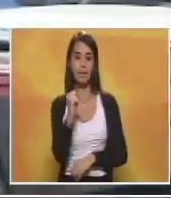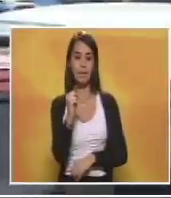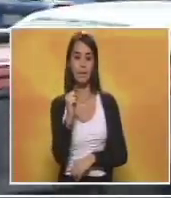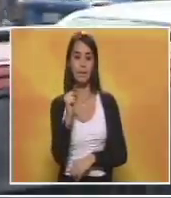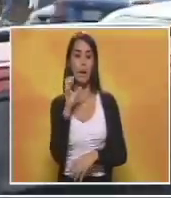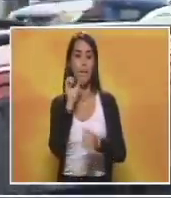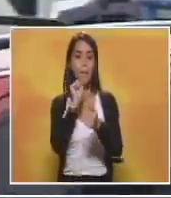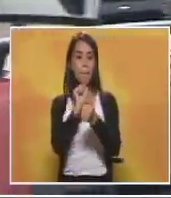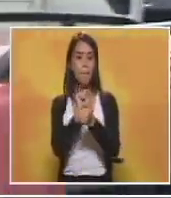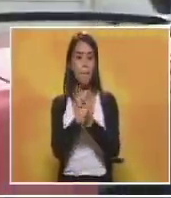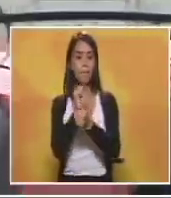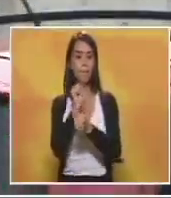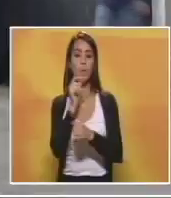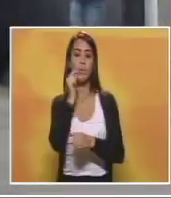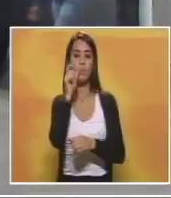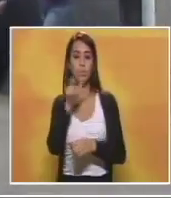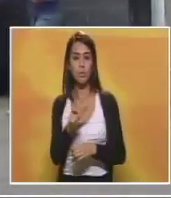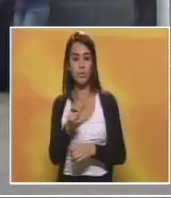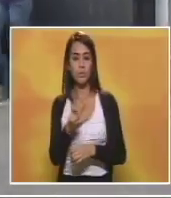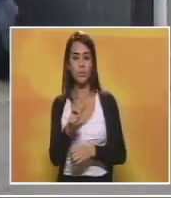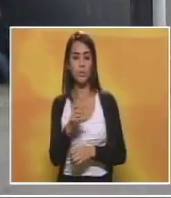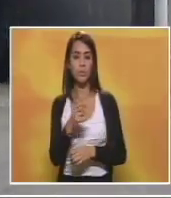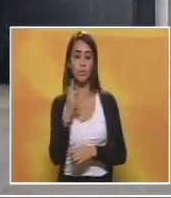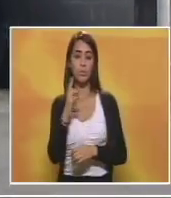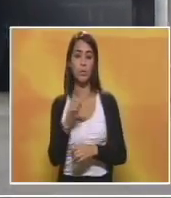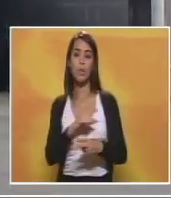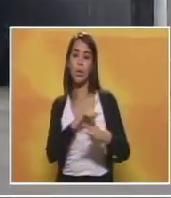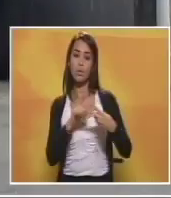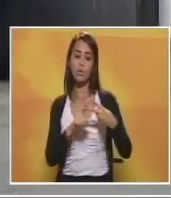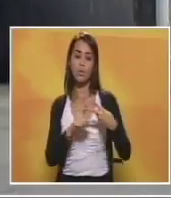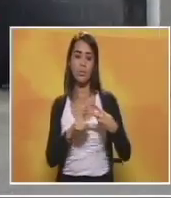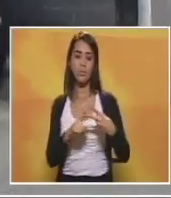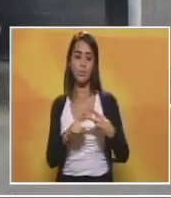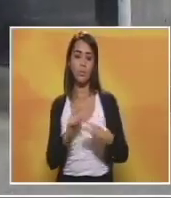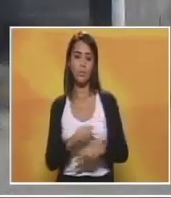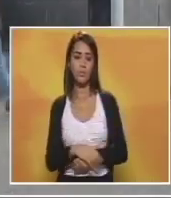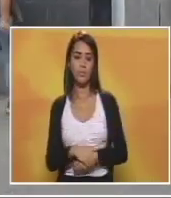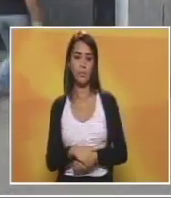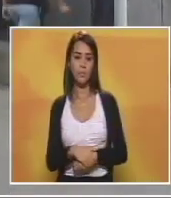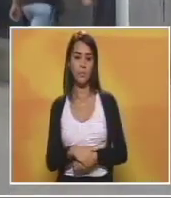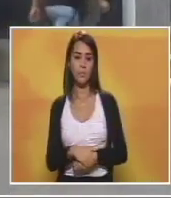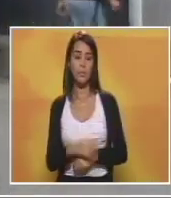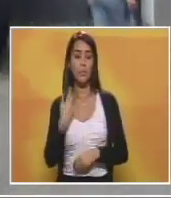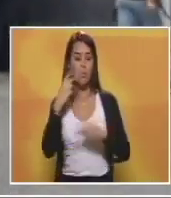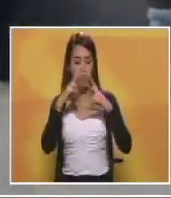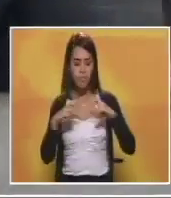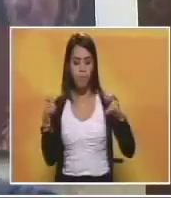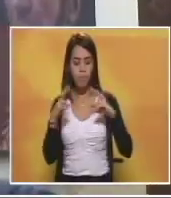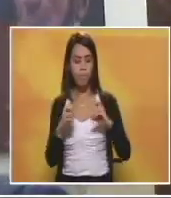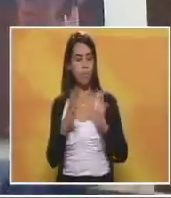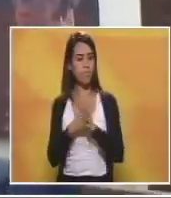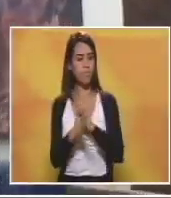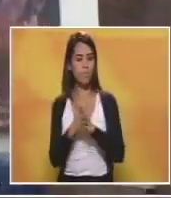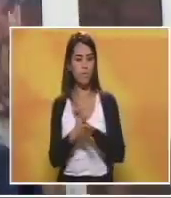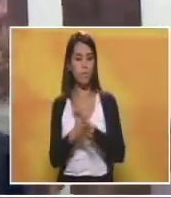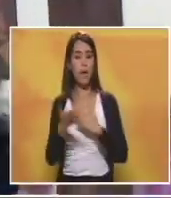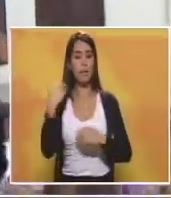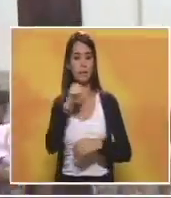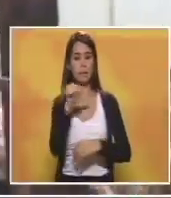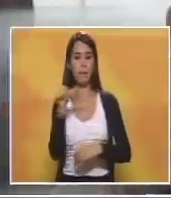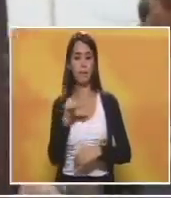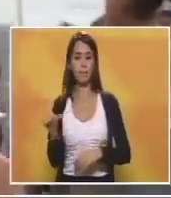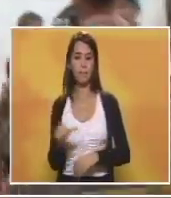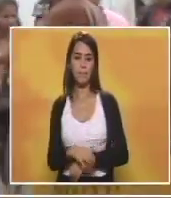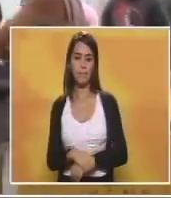al sargento mayor de tercera jorge luís murillo fernández tras una investigación emprendida hace semanas